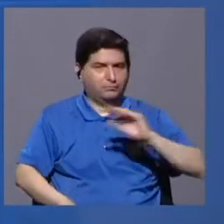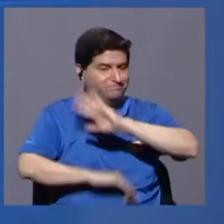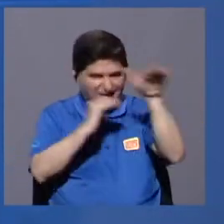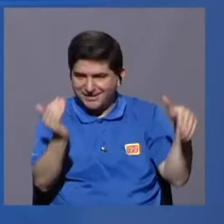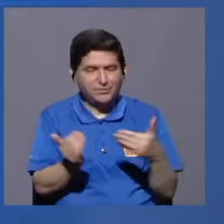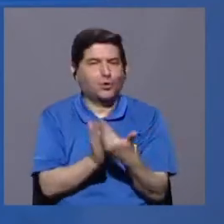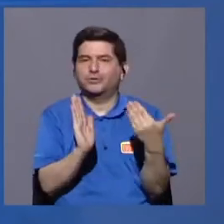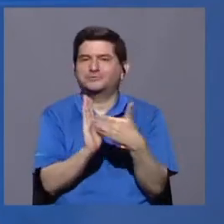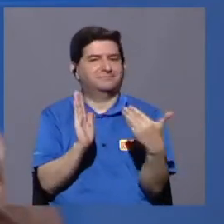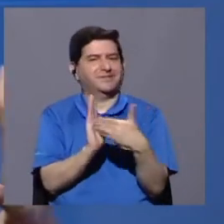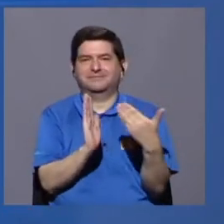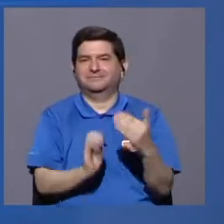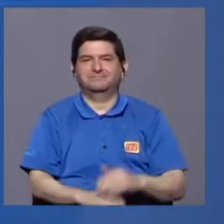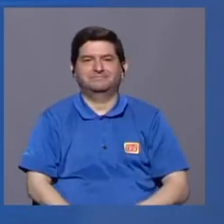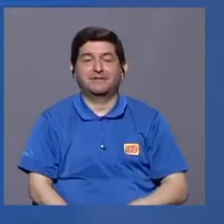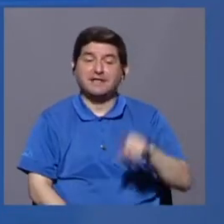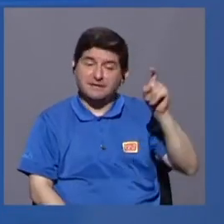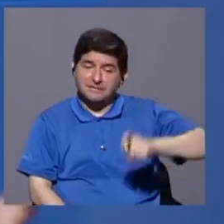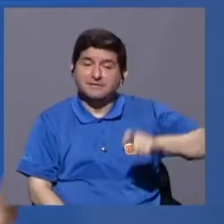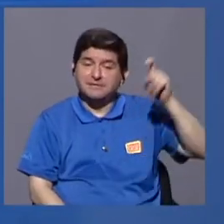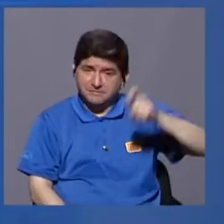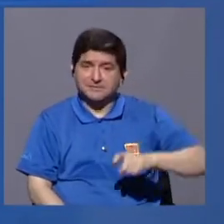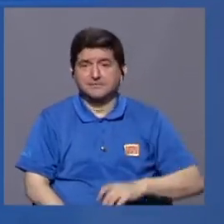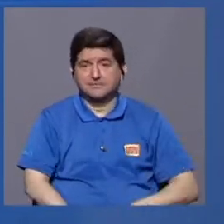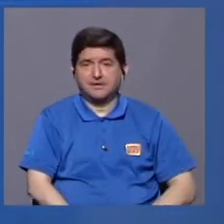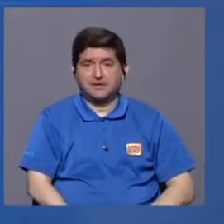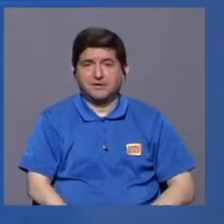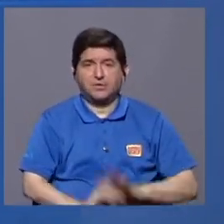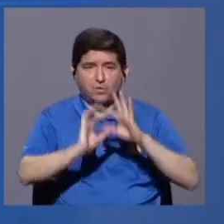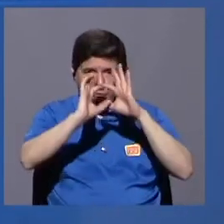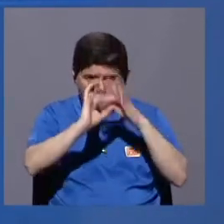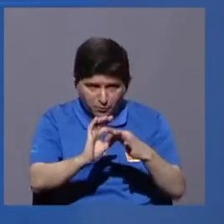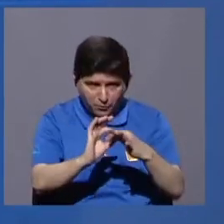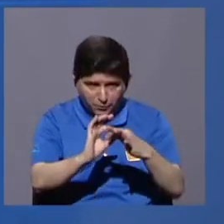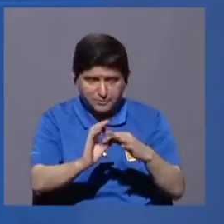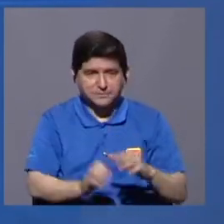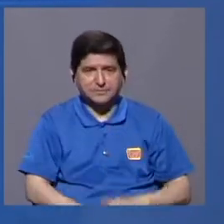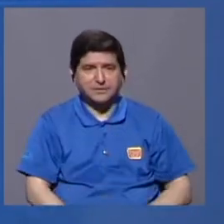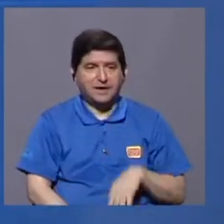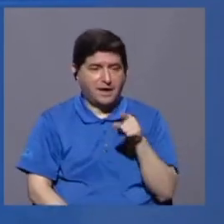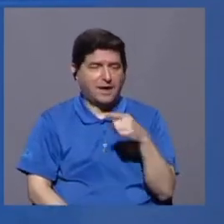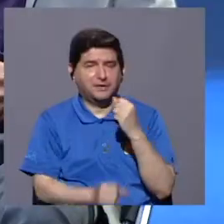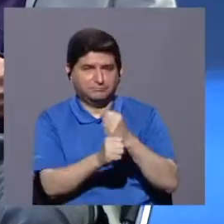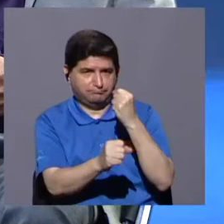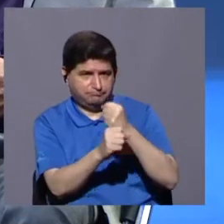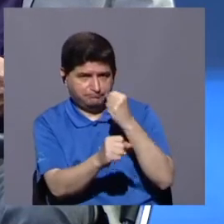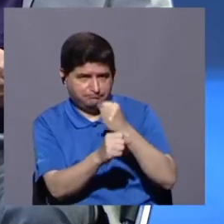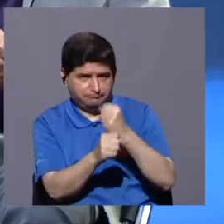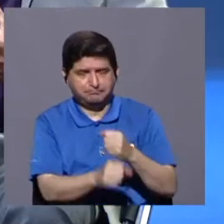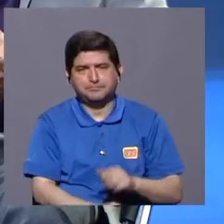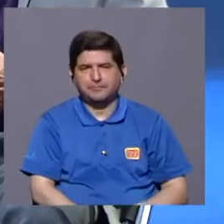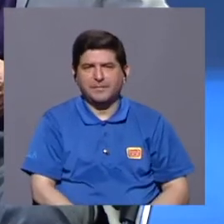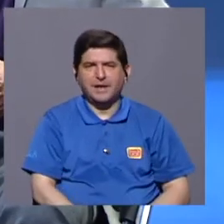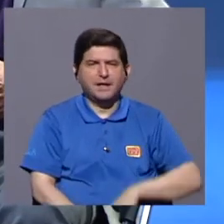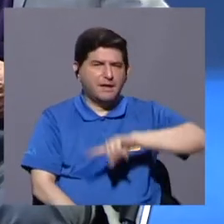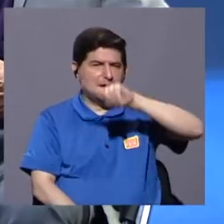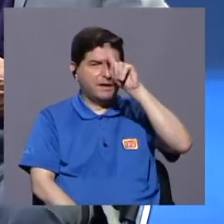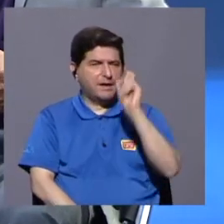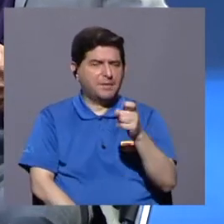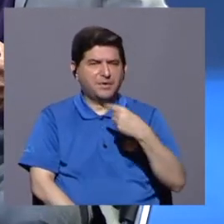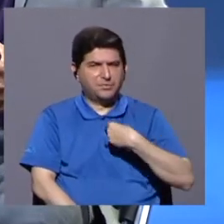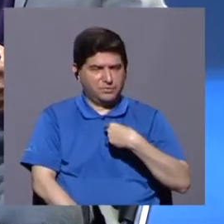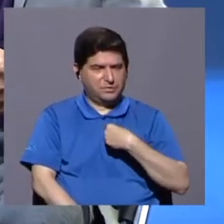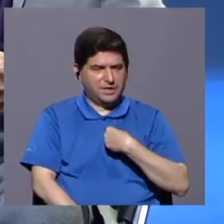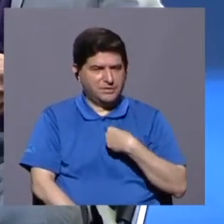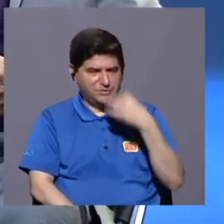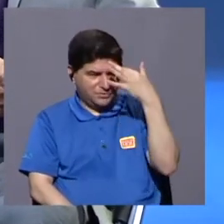colectiva. Y por eso es necesario unirnos en esta labor. ¿Cómo? Esta pregunta debería